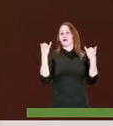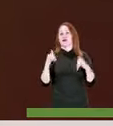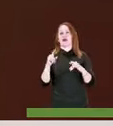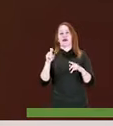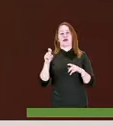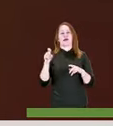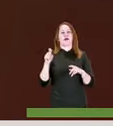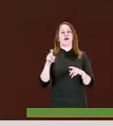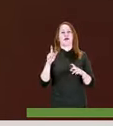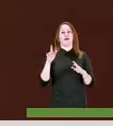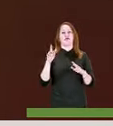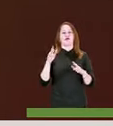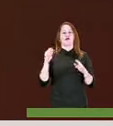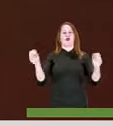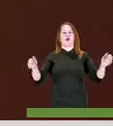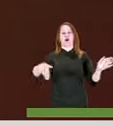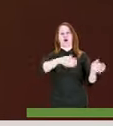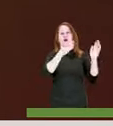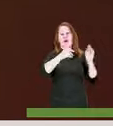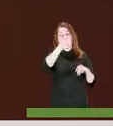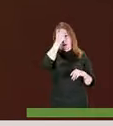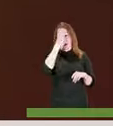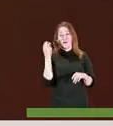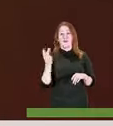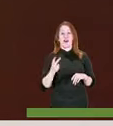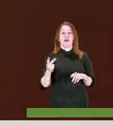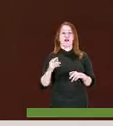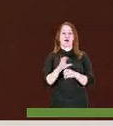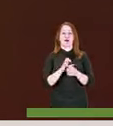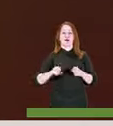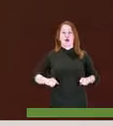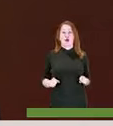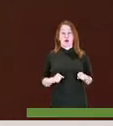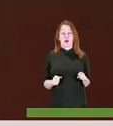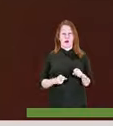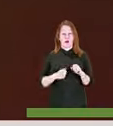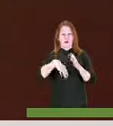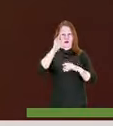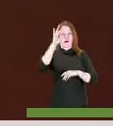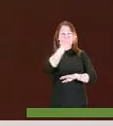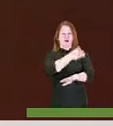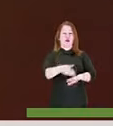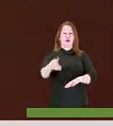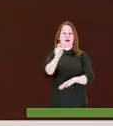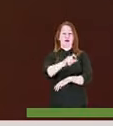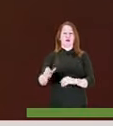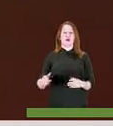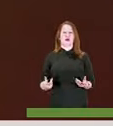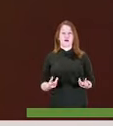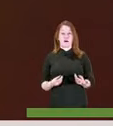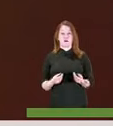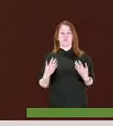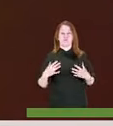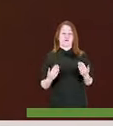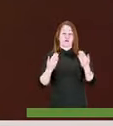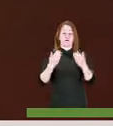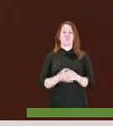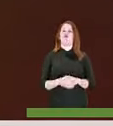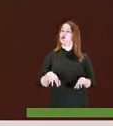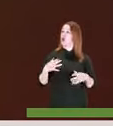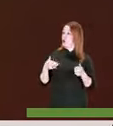del Corredor de la Séptima para convertirlo en el primer corredor verde de la ciudad de Bogotá, más de 3 millones de habitantes que se beneficiarán con esta gran obra. Muy